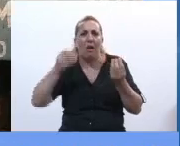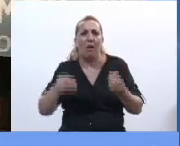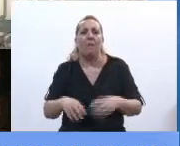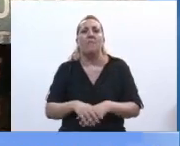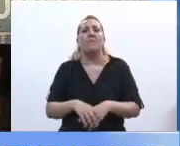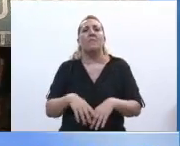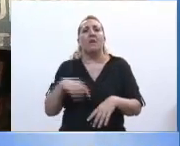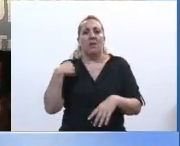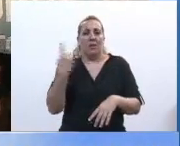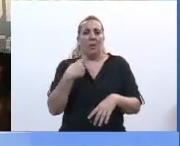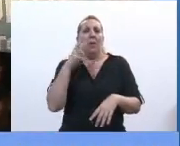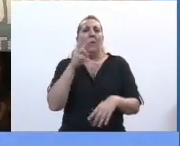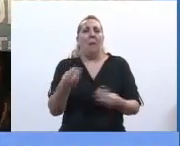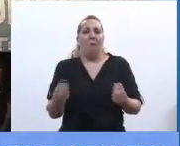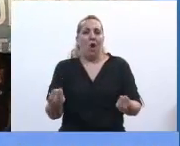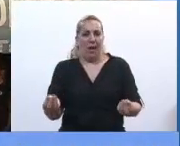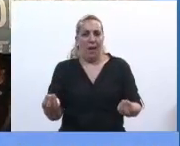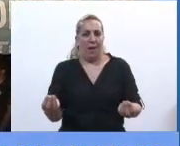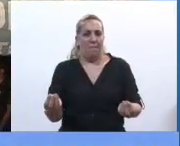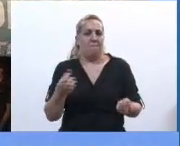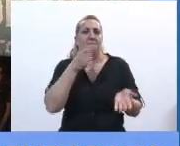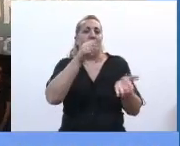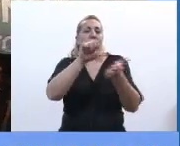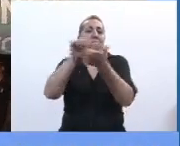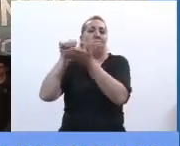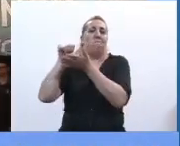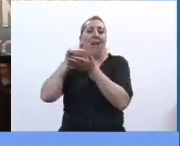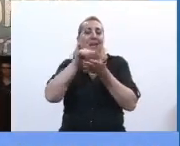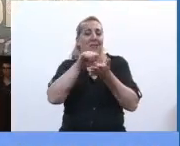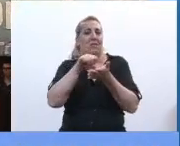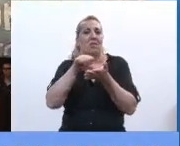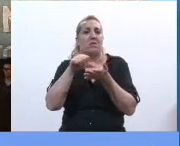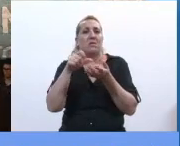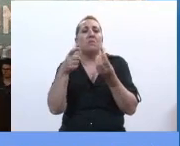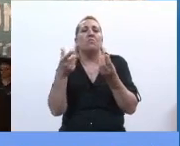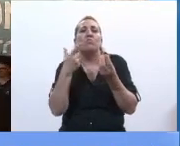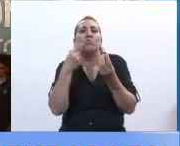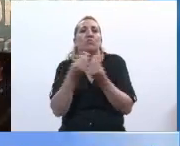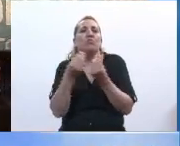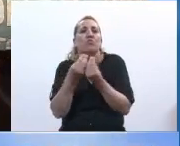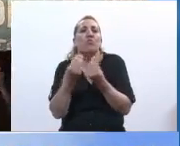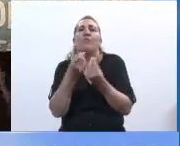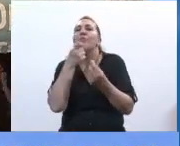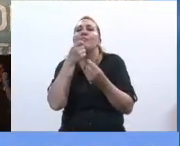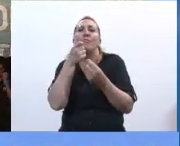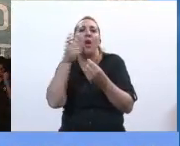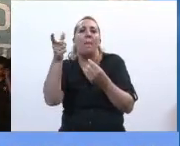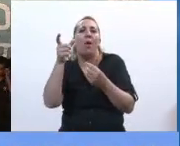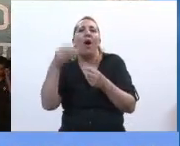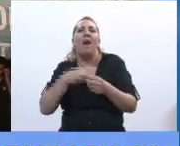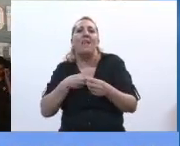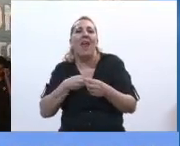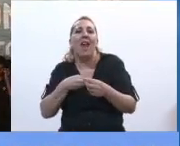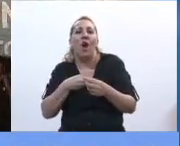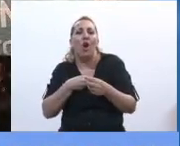que de países como el nuestro con varias religiones o mejor dicho con ninguna religión en